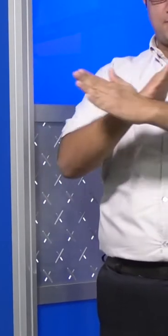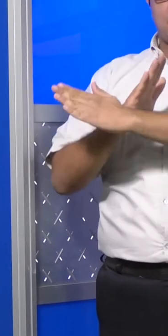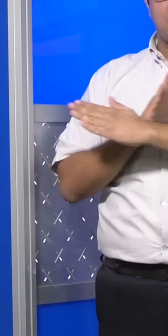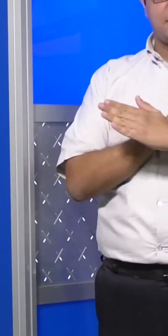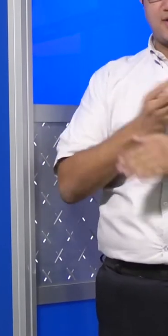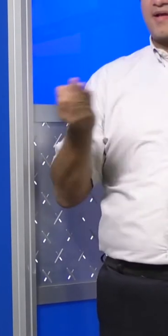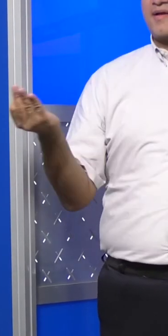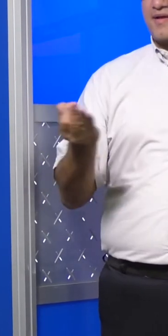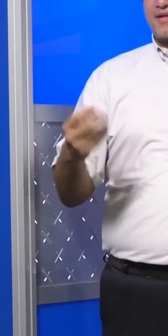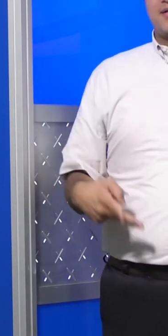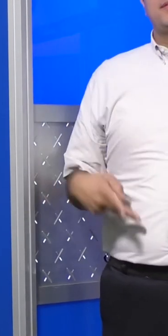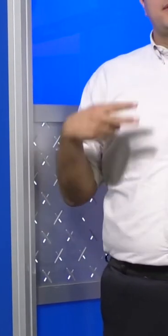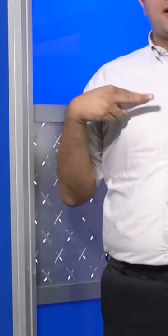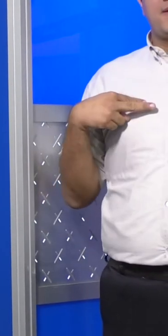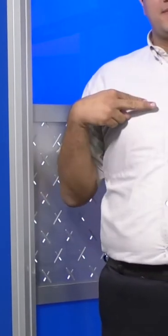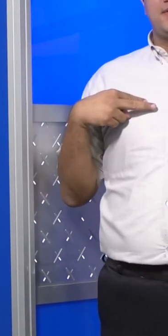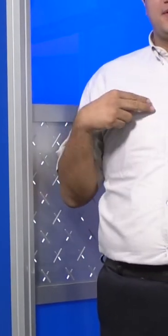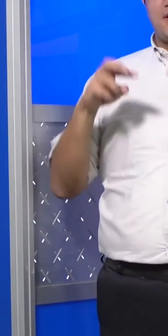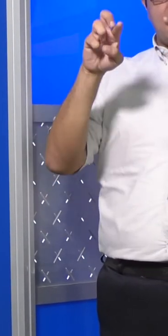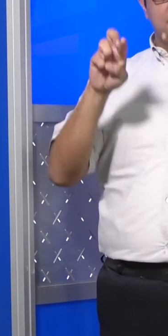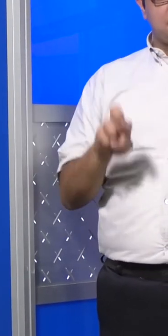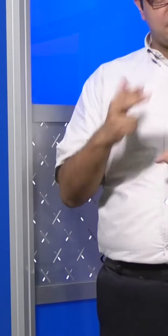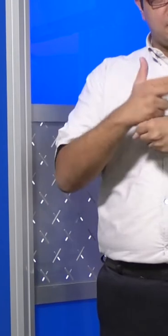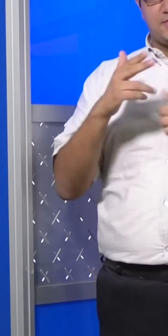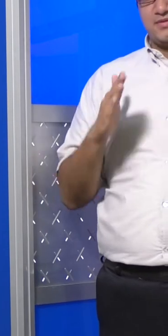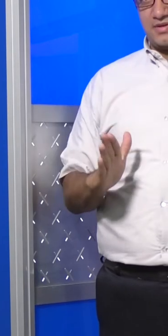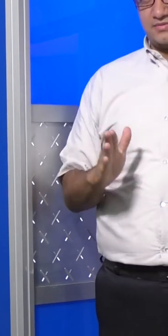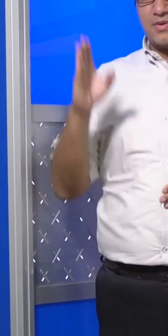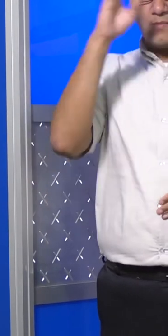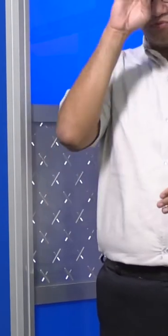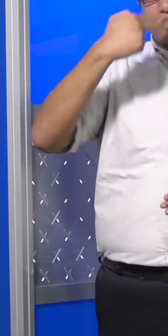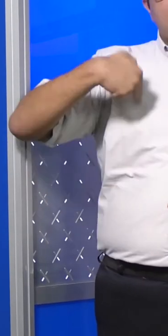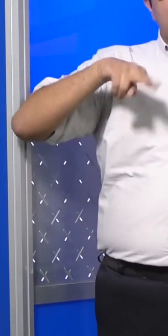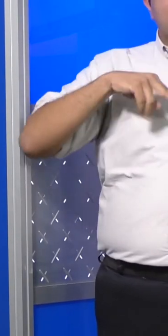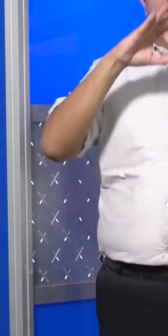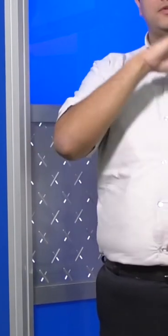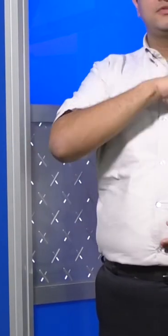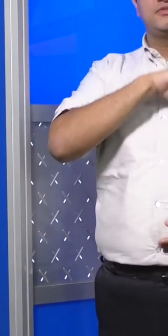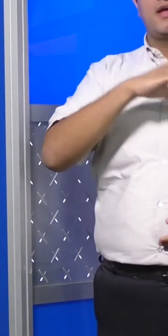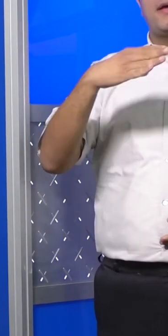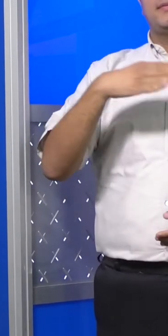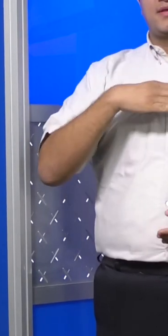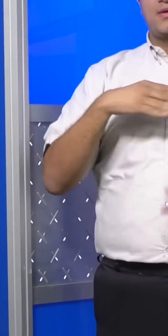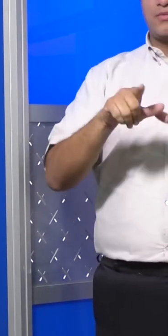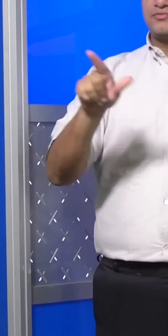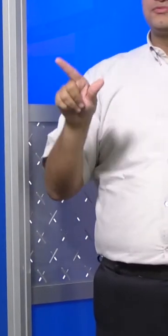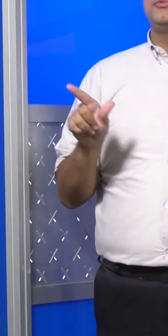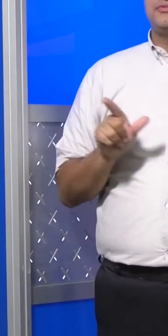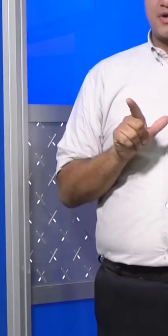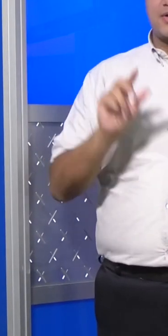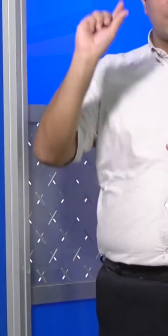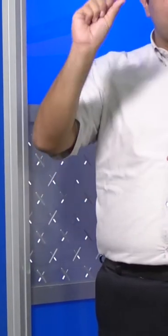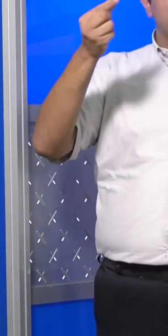calidad de vida de la seguridad de nuestra ciudadanía y de buscar que nuestra sociedad tenga el lugar que corresponda a bajo un